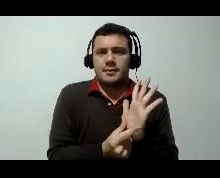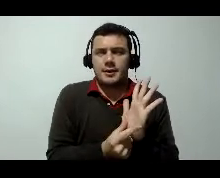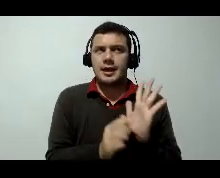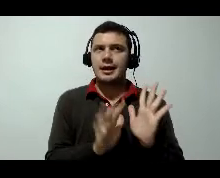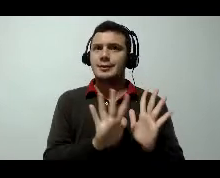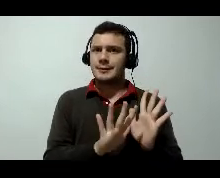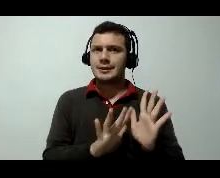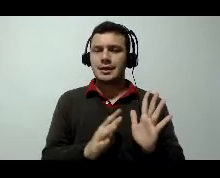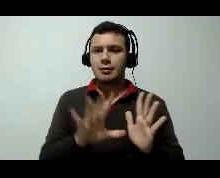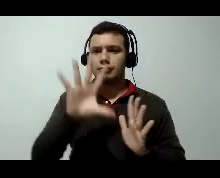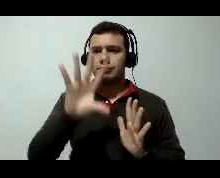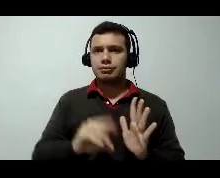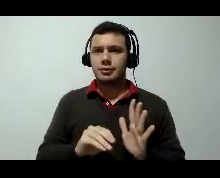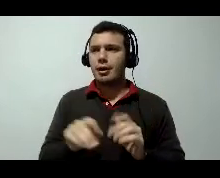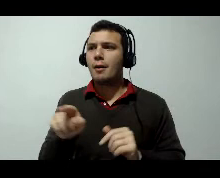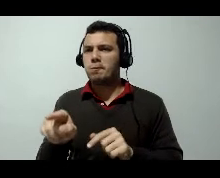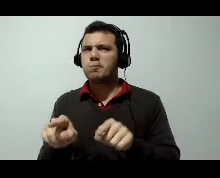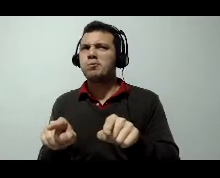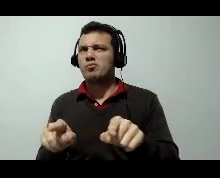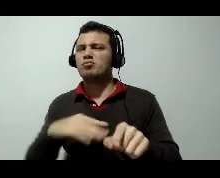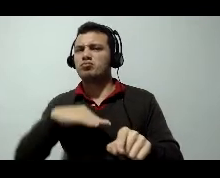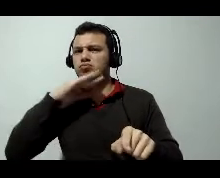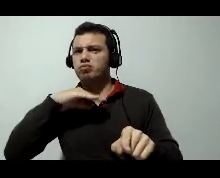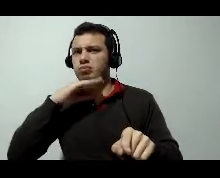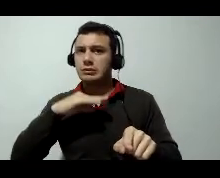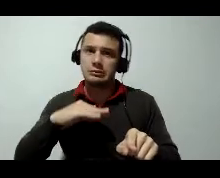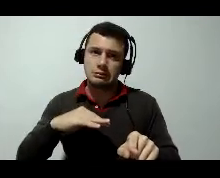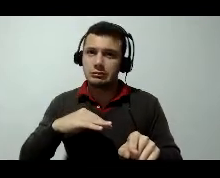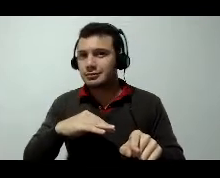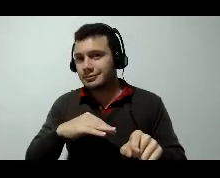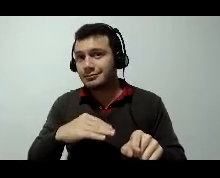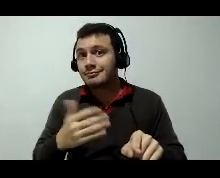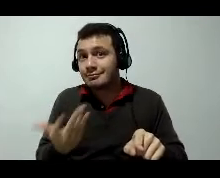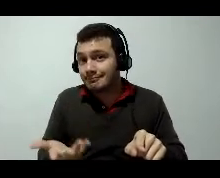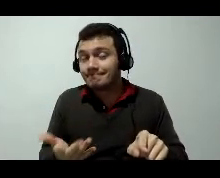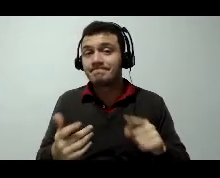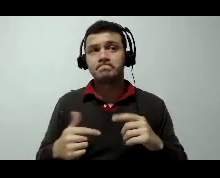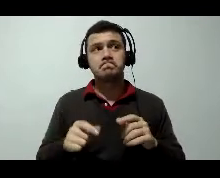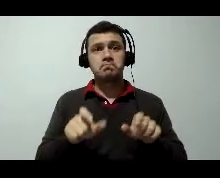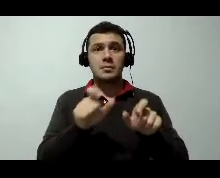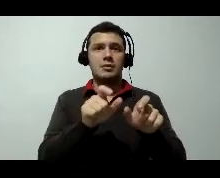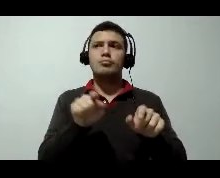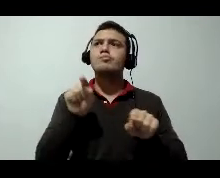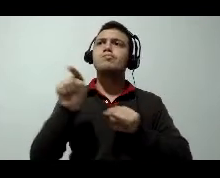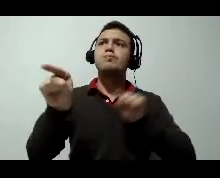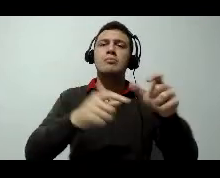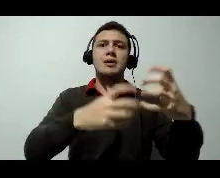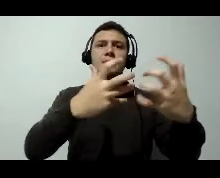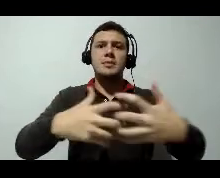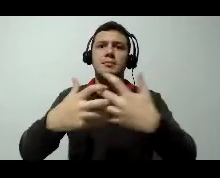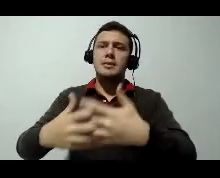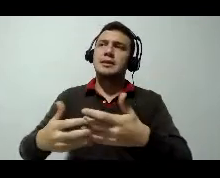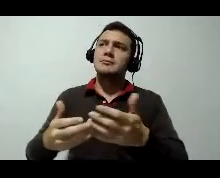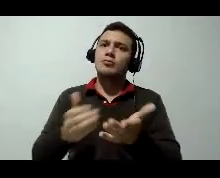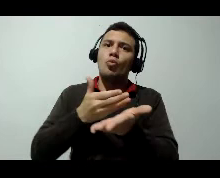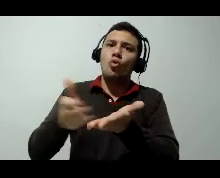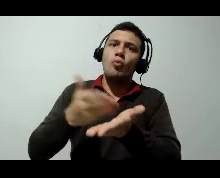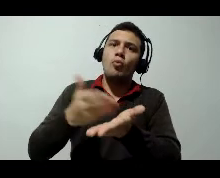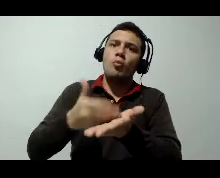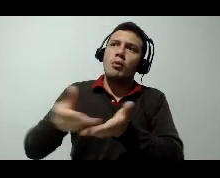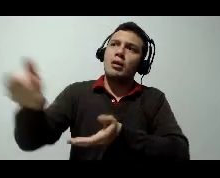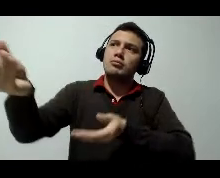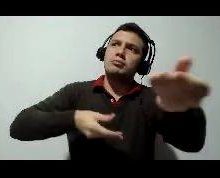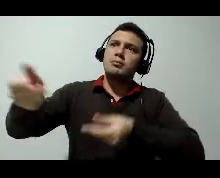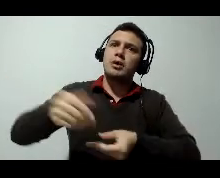su cadena de suministro. ¿Cuántos proveedores me pueden vender esos elementos de protección personal? Tener el listado a